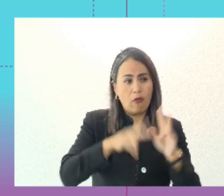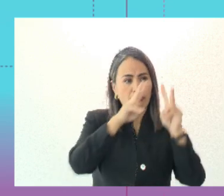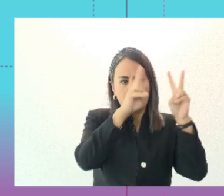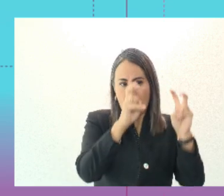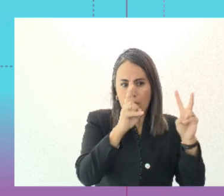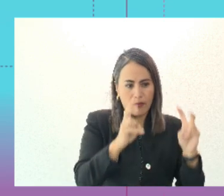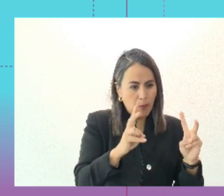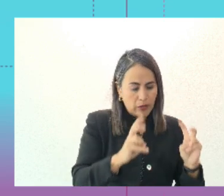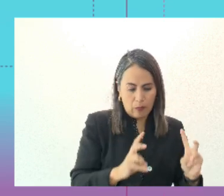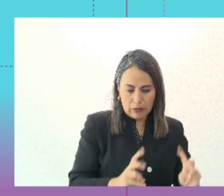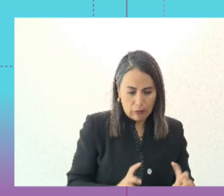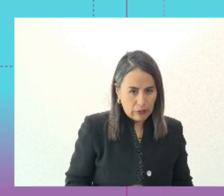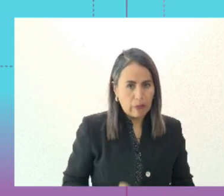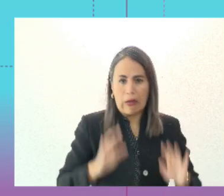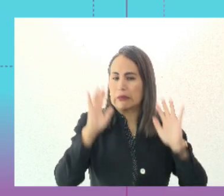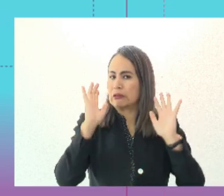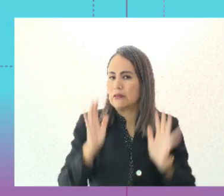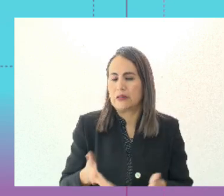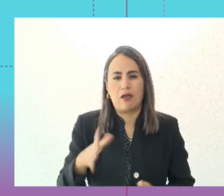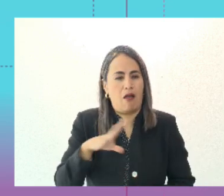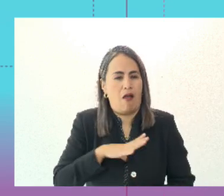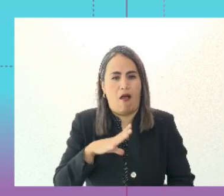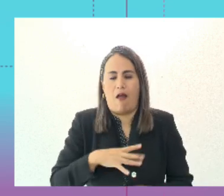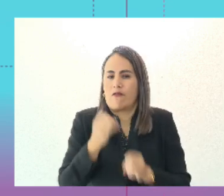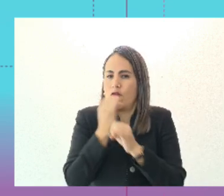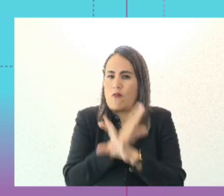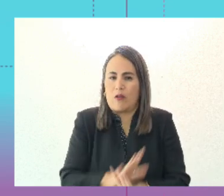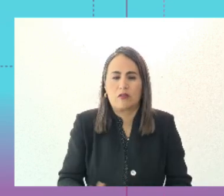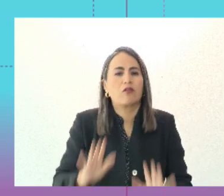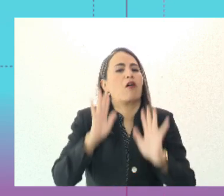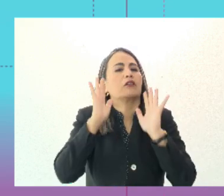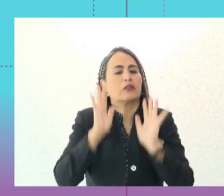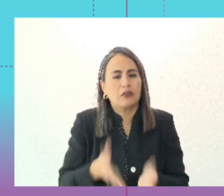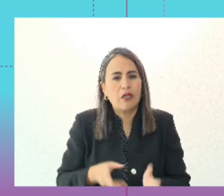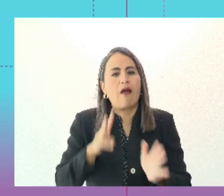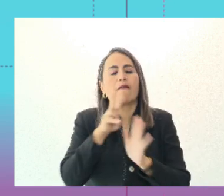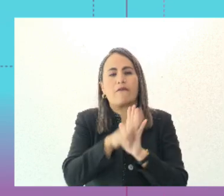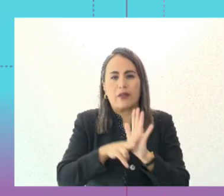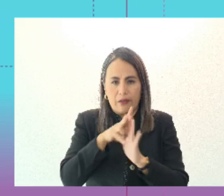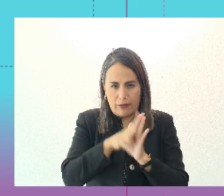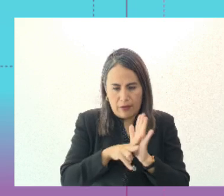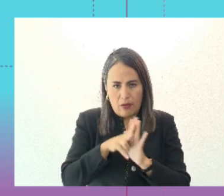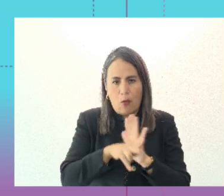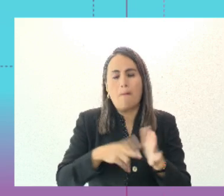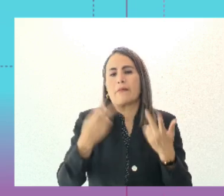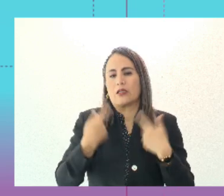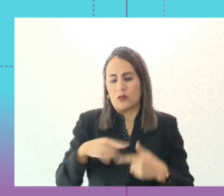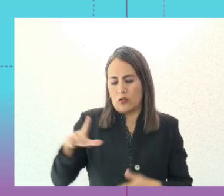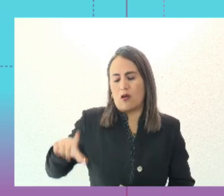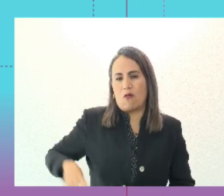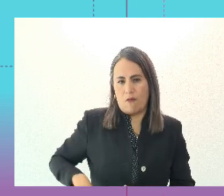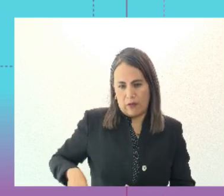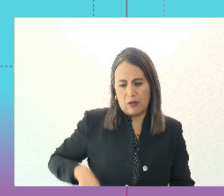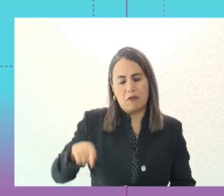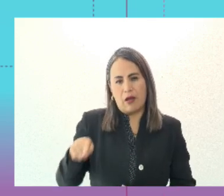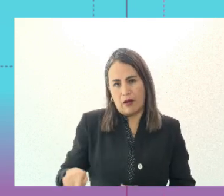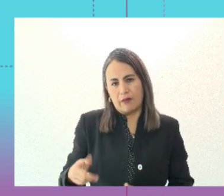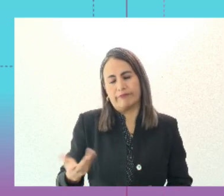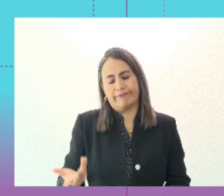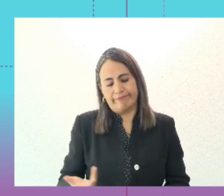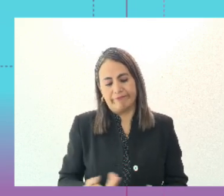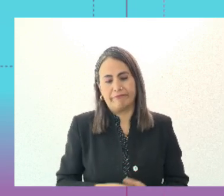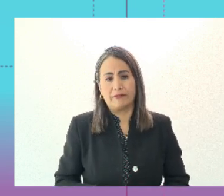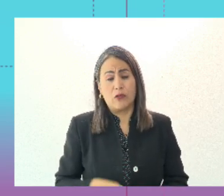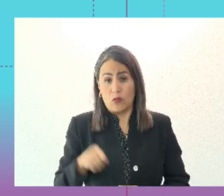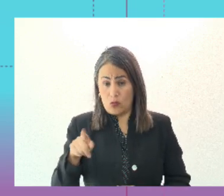hoy en día están disponibles en los teléfonos celulares de los servidores públicos del INEGI. No hay pretexto. Ah,